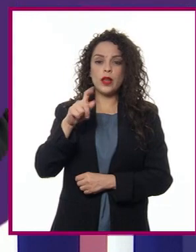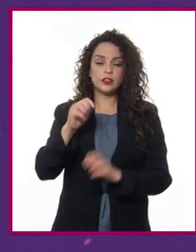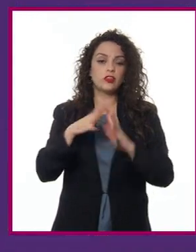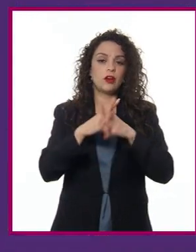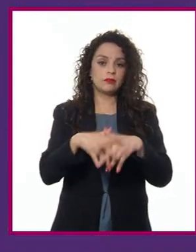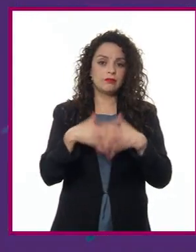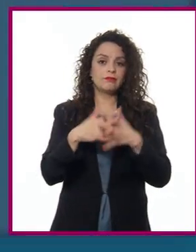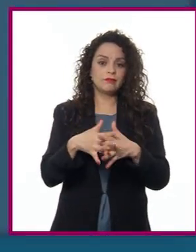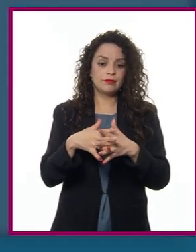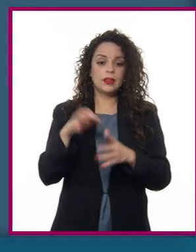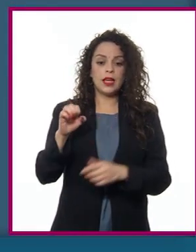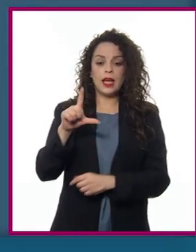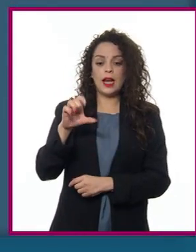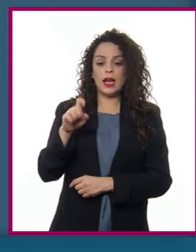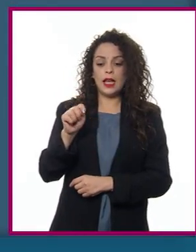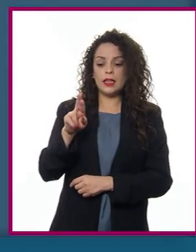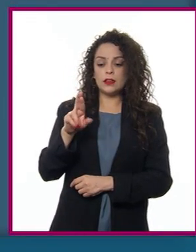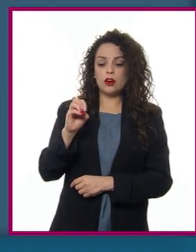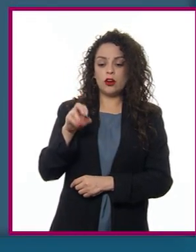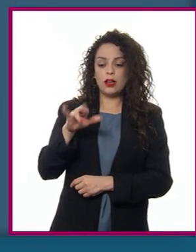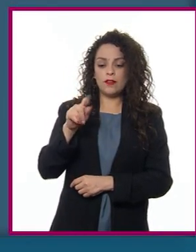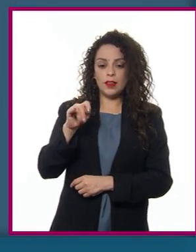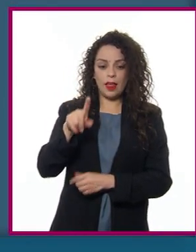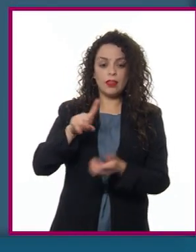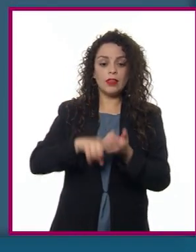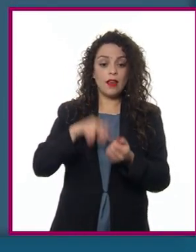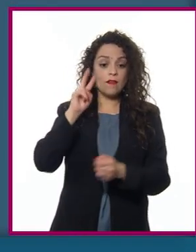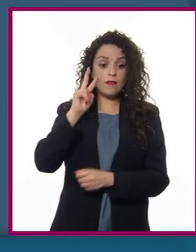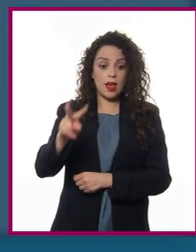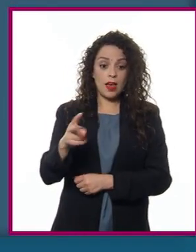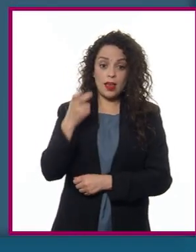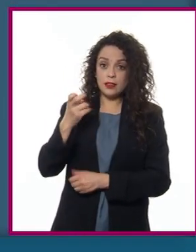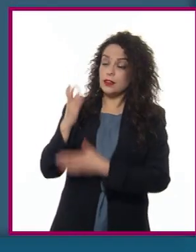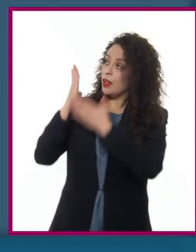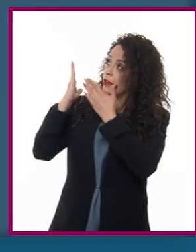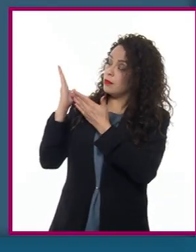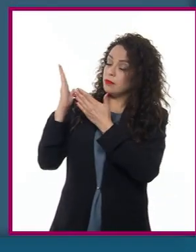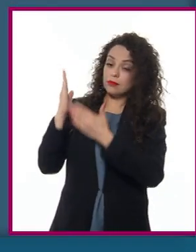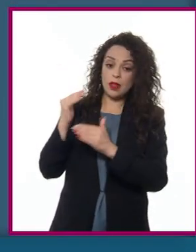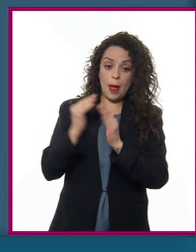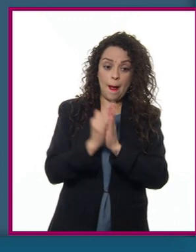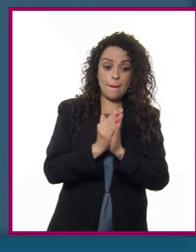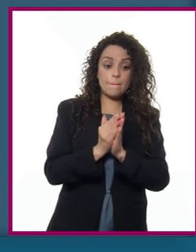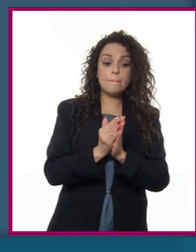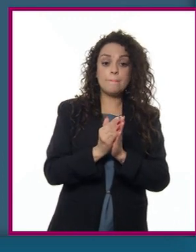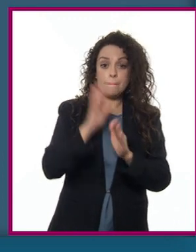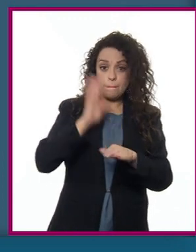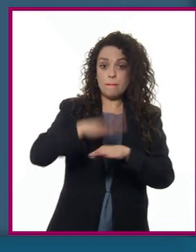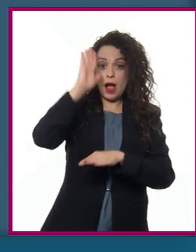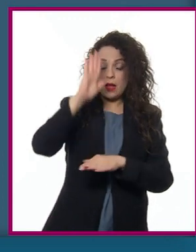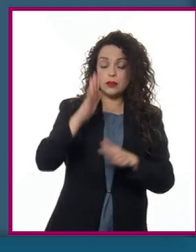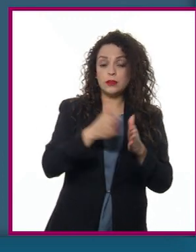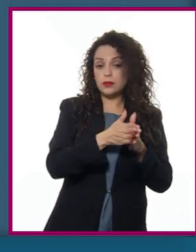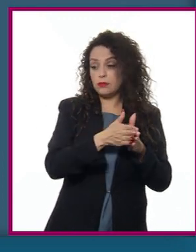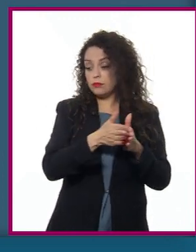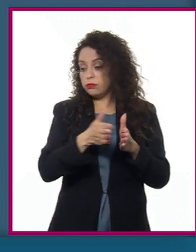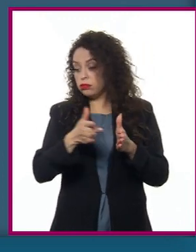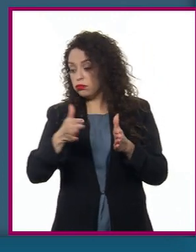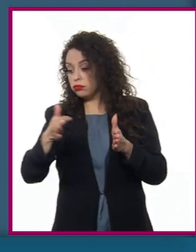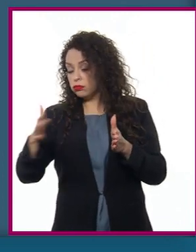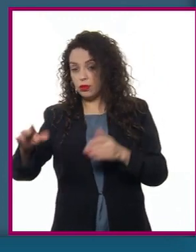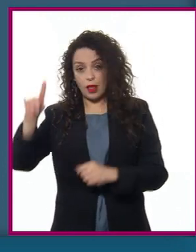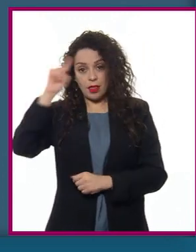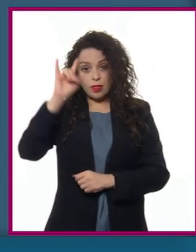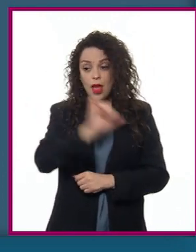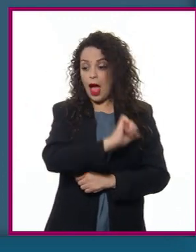una propiedad periódica. Observemos la variación de electronegatividad. Esta va aumentando de izquierda a derecha a lo largo de los